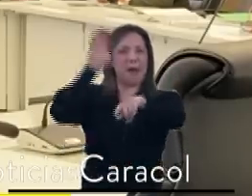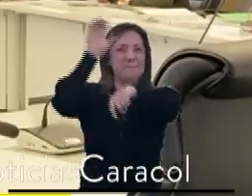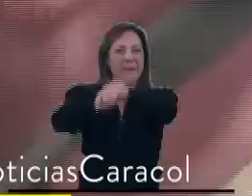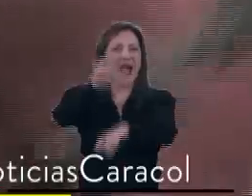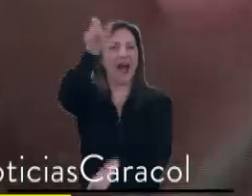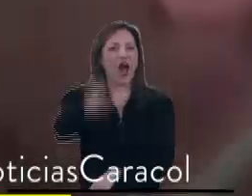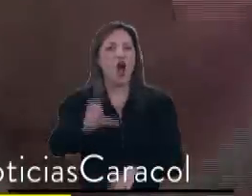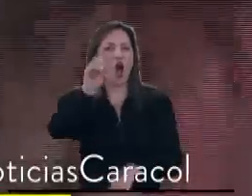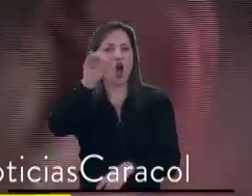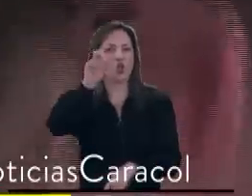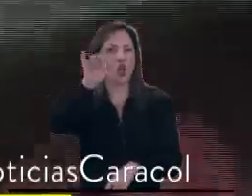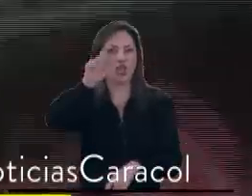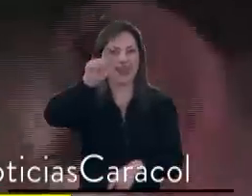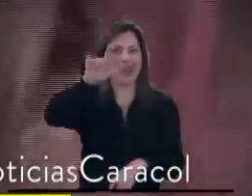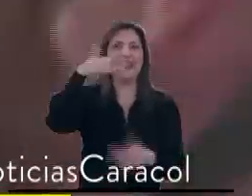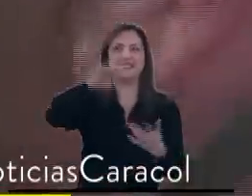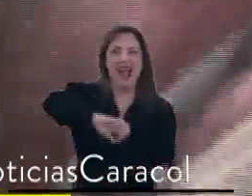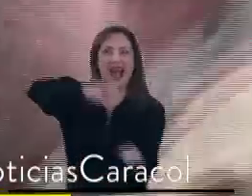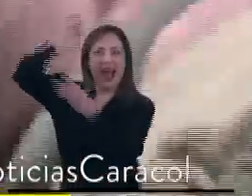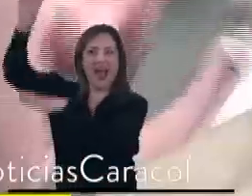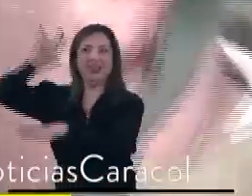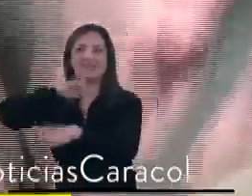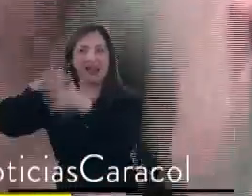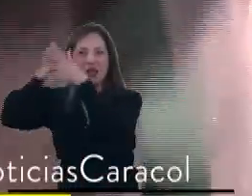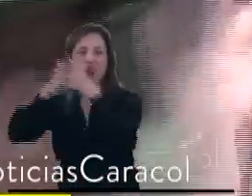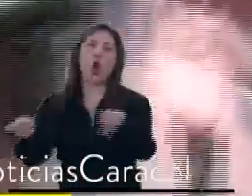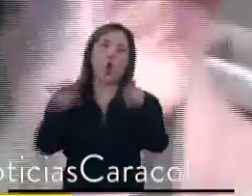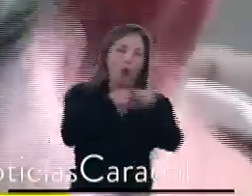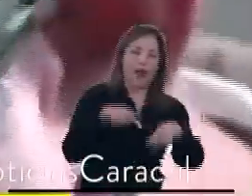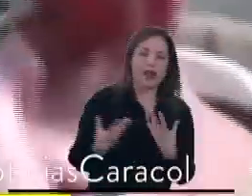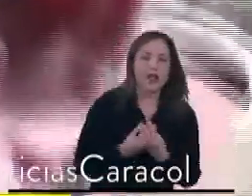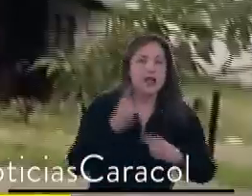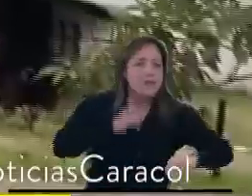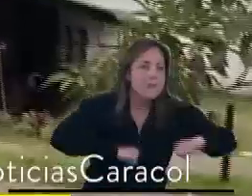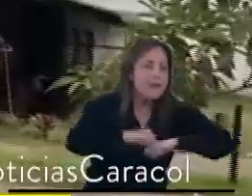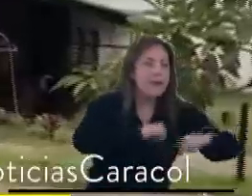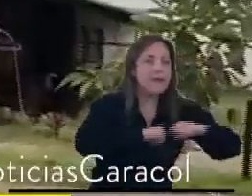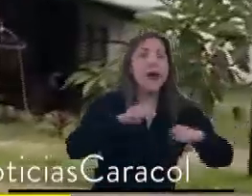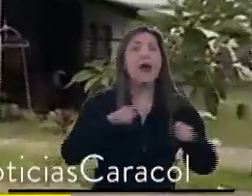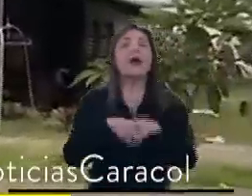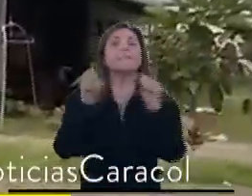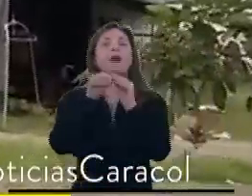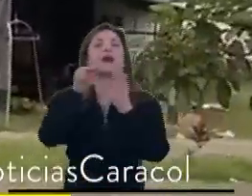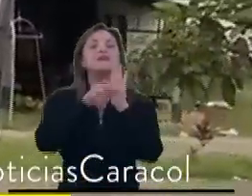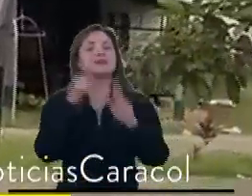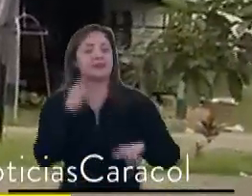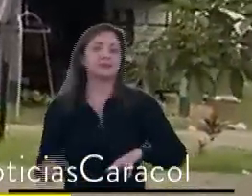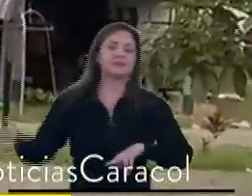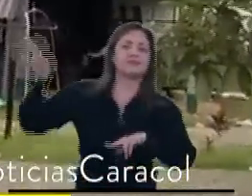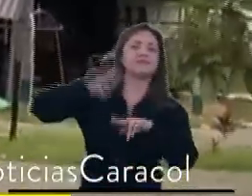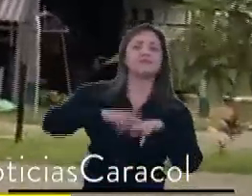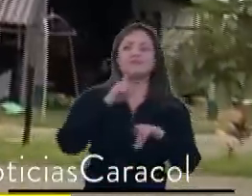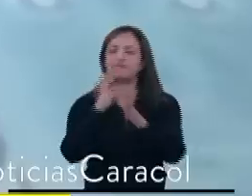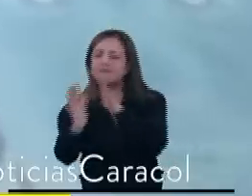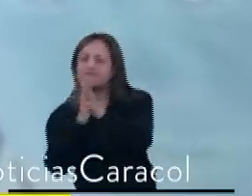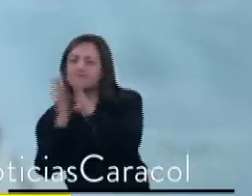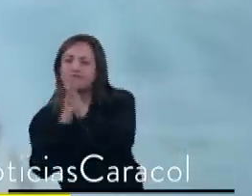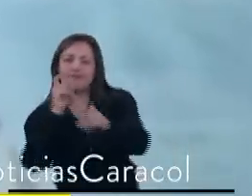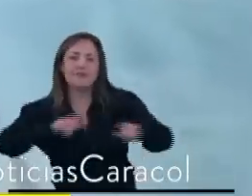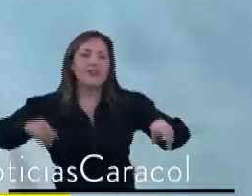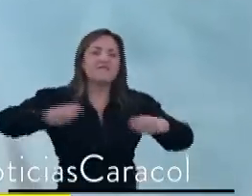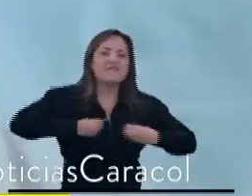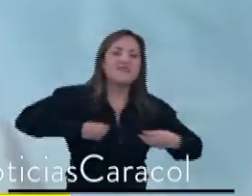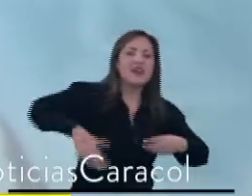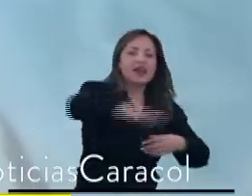extraditado. Entre las medidas anunciadas por el Gobierno Nacional para debilitar al Clan del Golfo, también está el fortalecimiento de las redes de informantes en los territorios